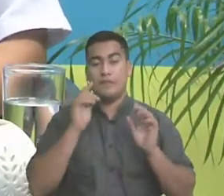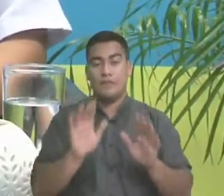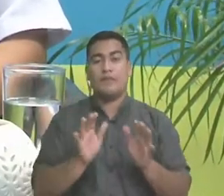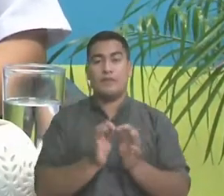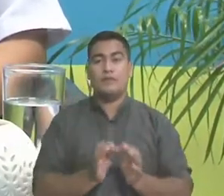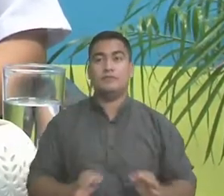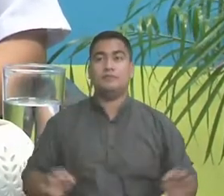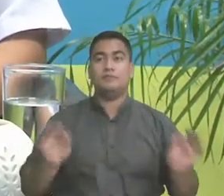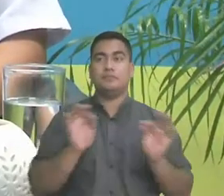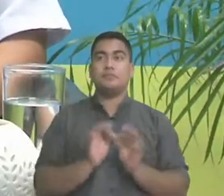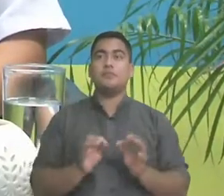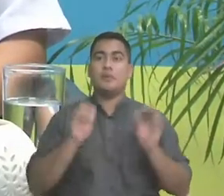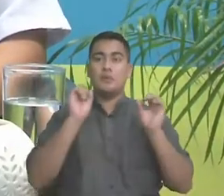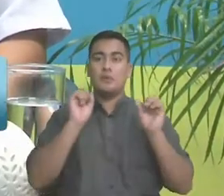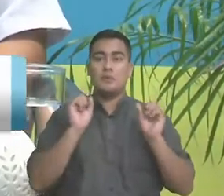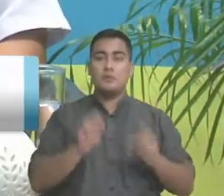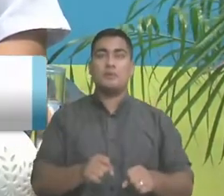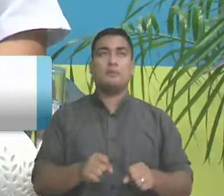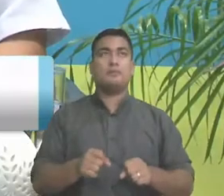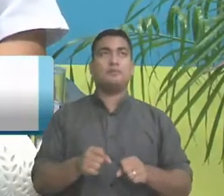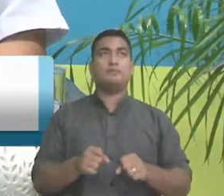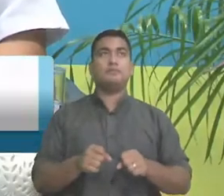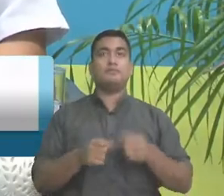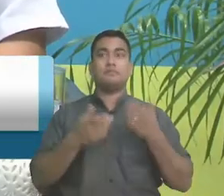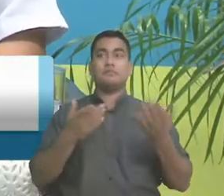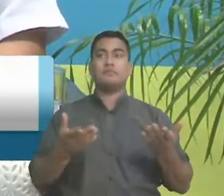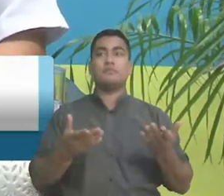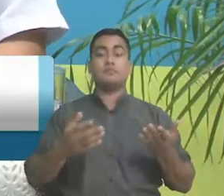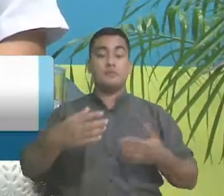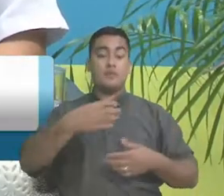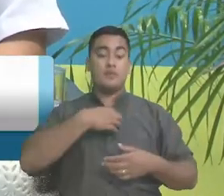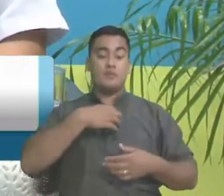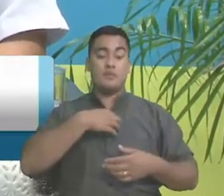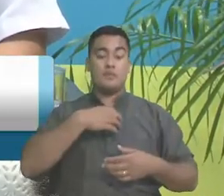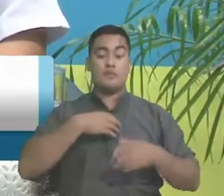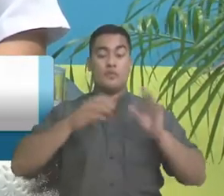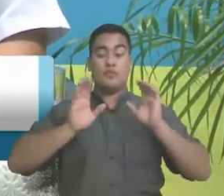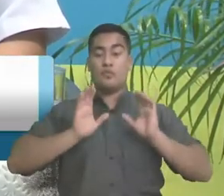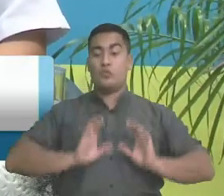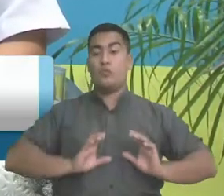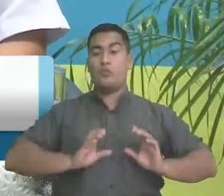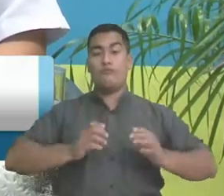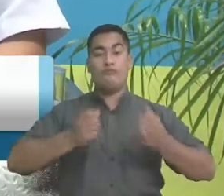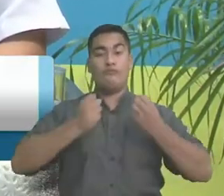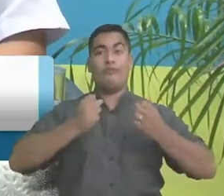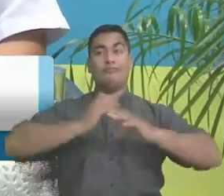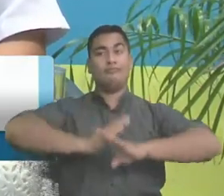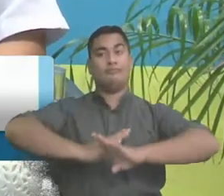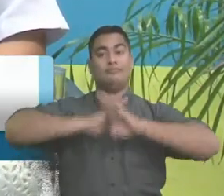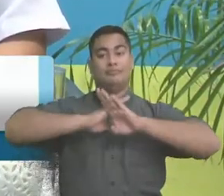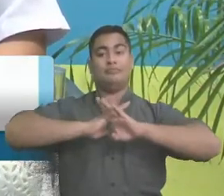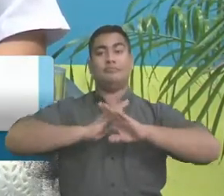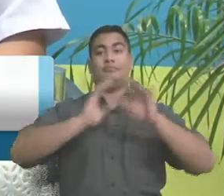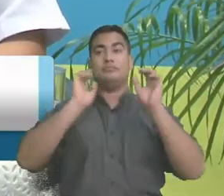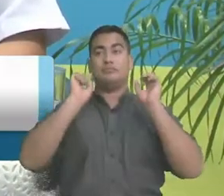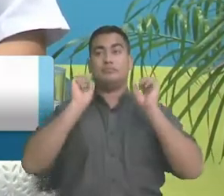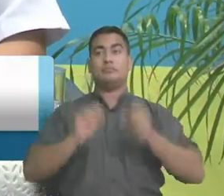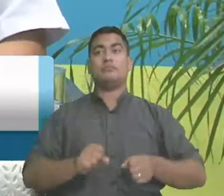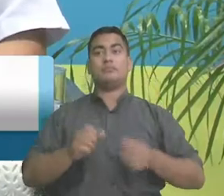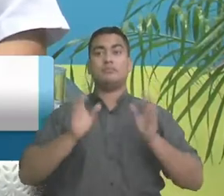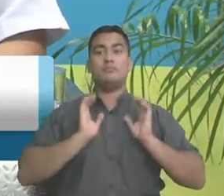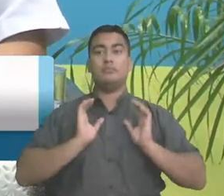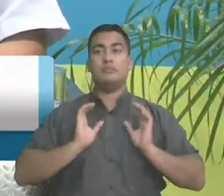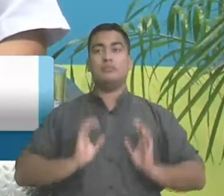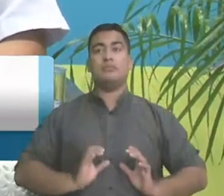Pueden utilizarse como métodos profilácticos y para estimular nuestro sistema inmunológico. El sistema inmunológico es la capacidad que tiene el ser humano